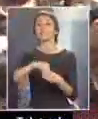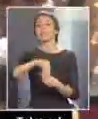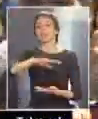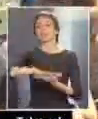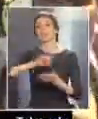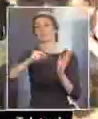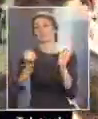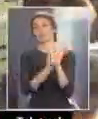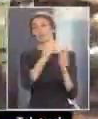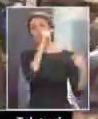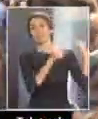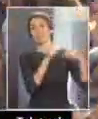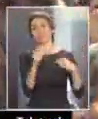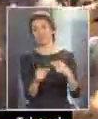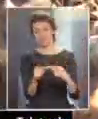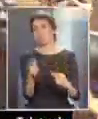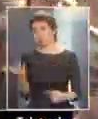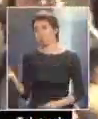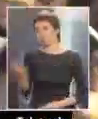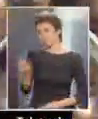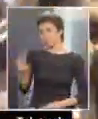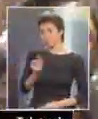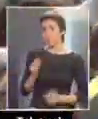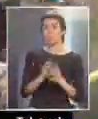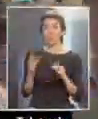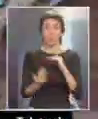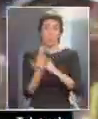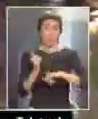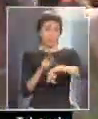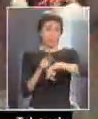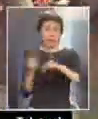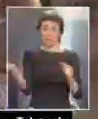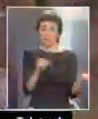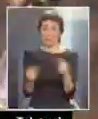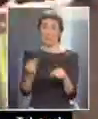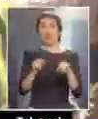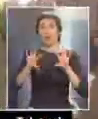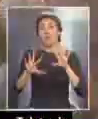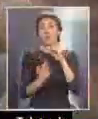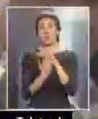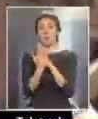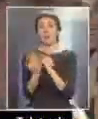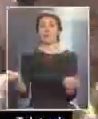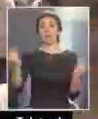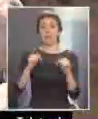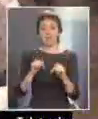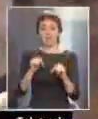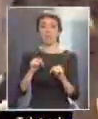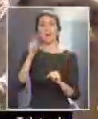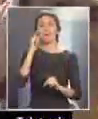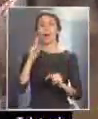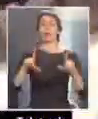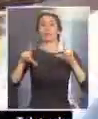evento histórico, nos contaban esta mañana, y por eso es que llegaron muy, pero muy temprano, a eso de las 10 de la mañana, para